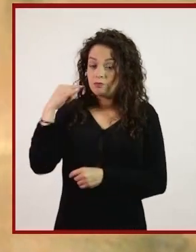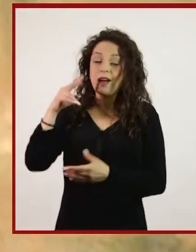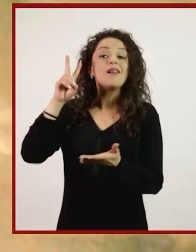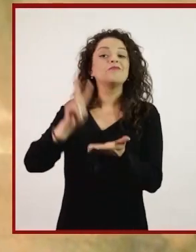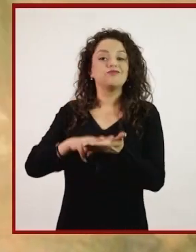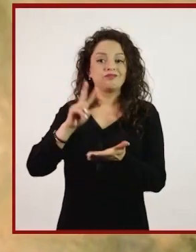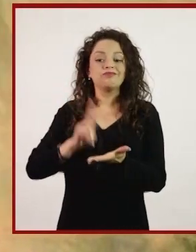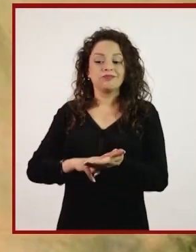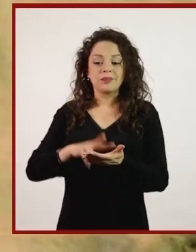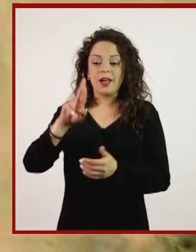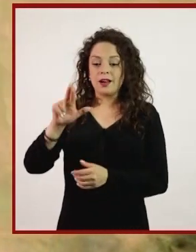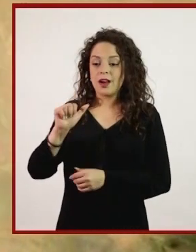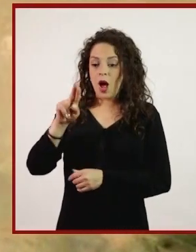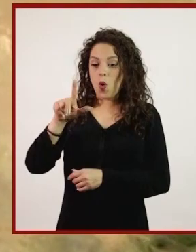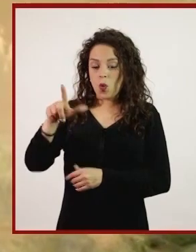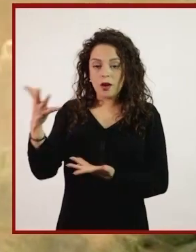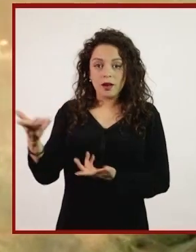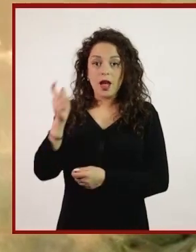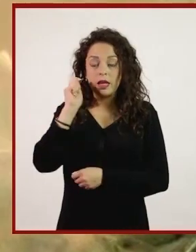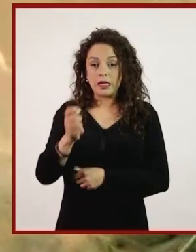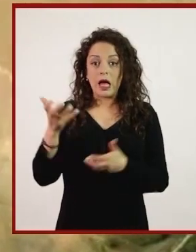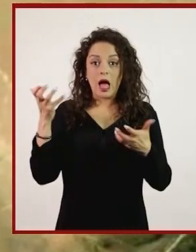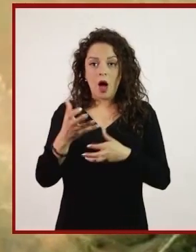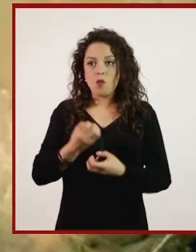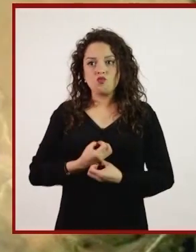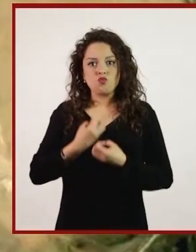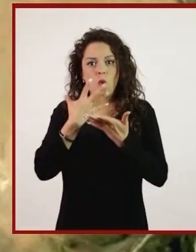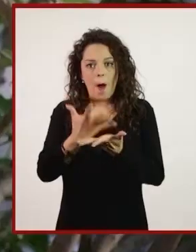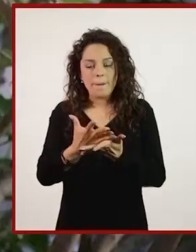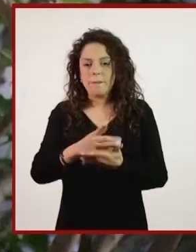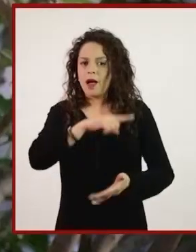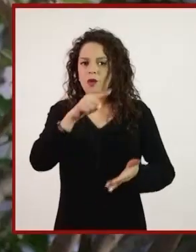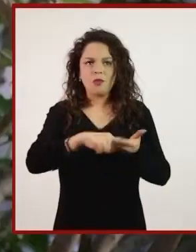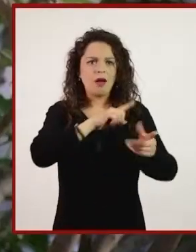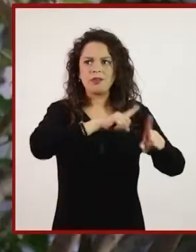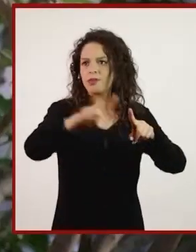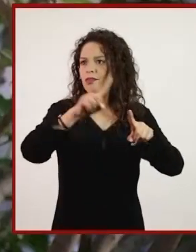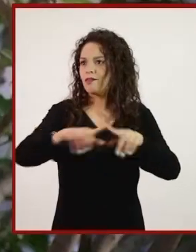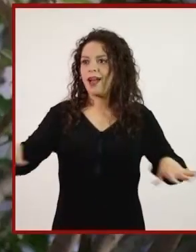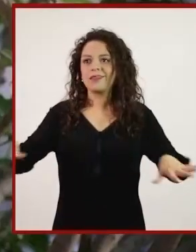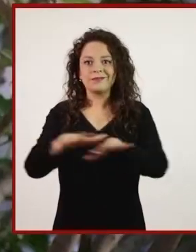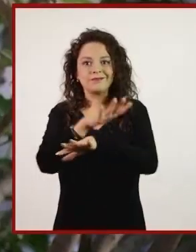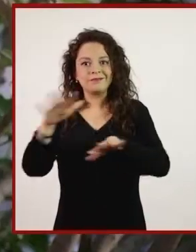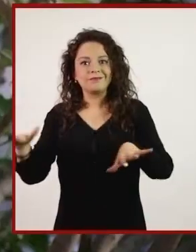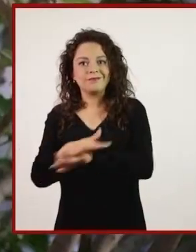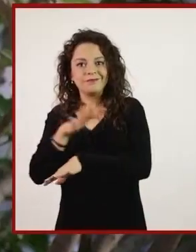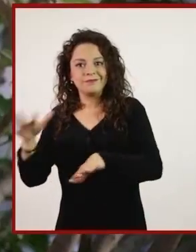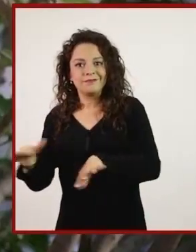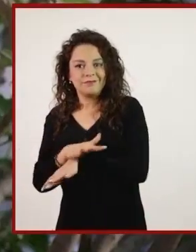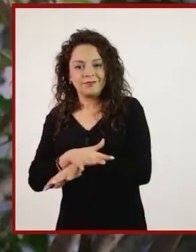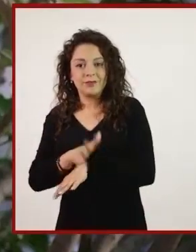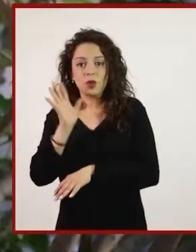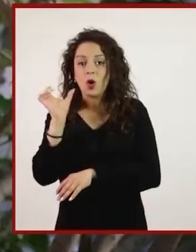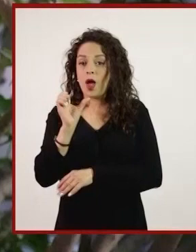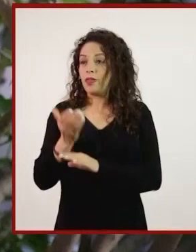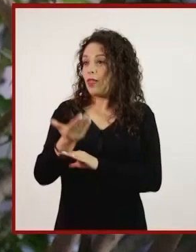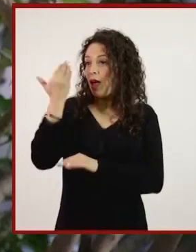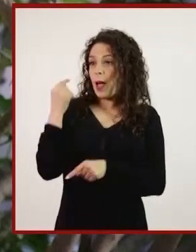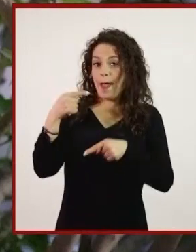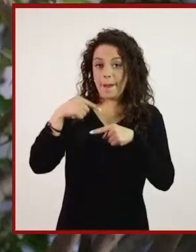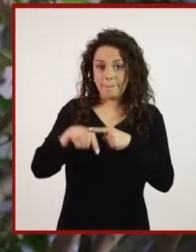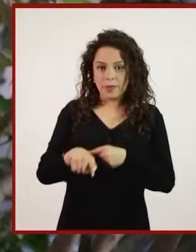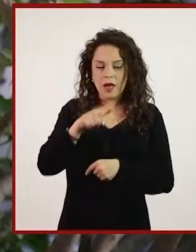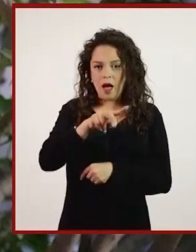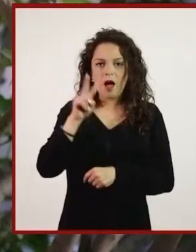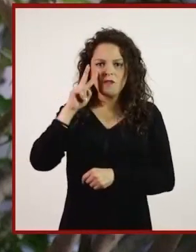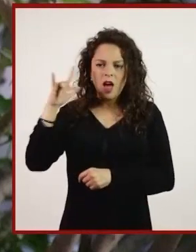lo resignifica tanto para los pobladores como para la historia de Chile. Raúl Zurita no es nuevo en hacer este tipo de obra poética que invade los